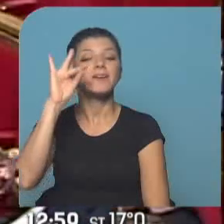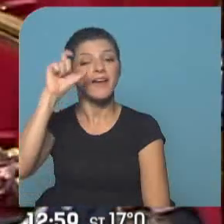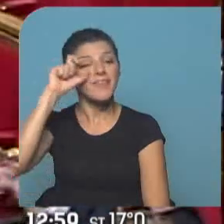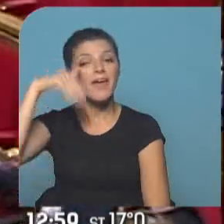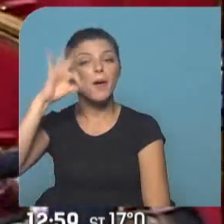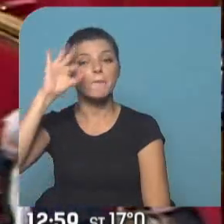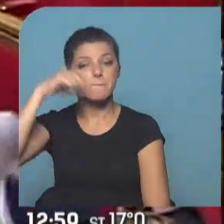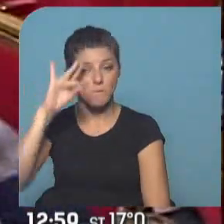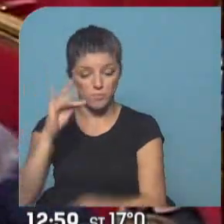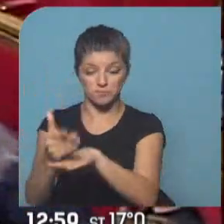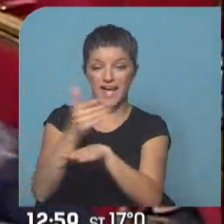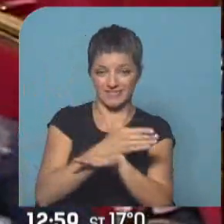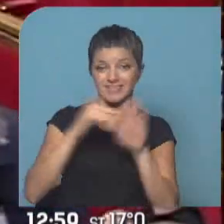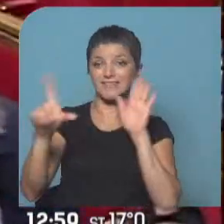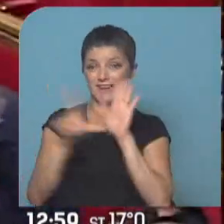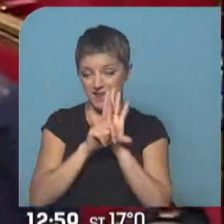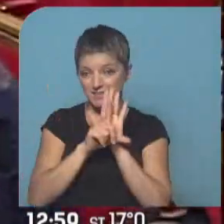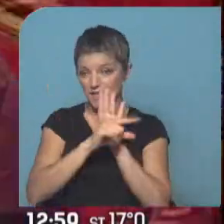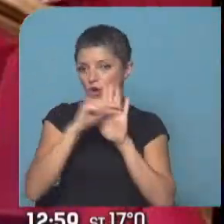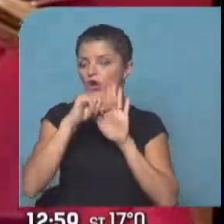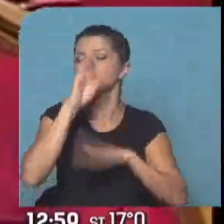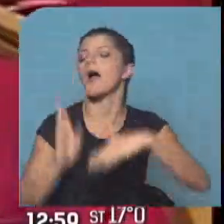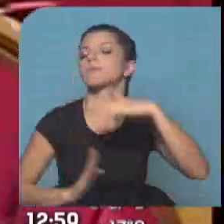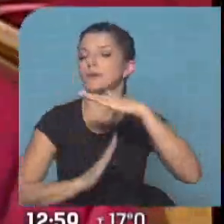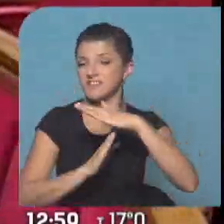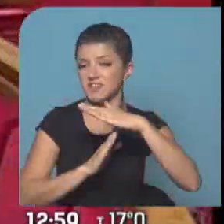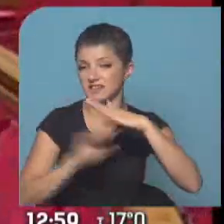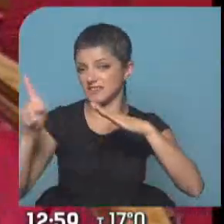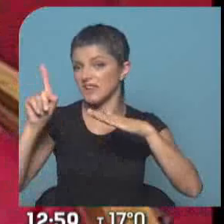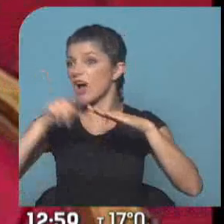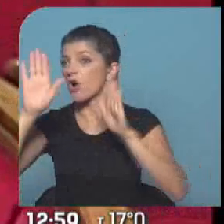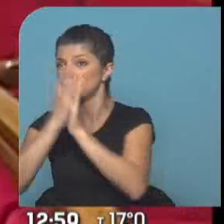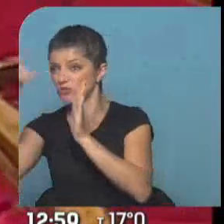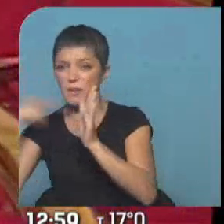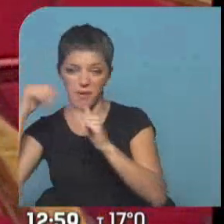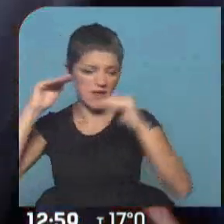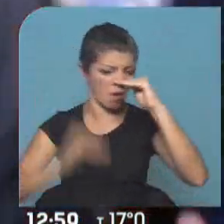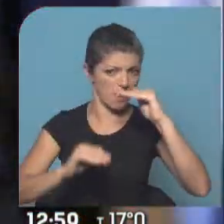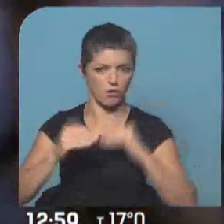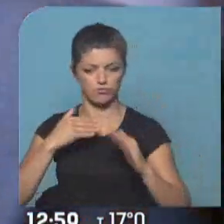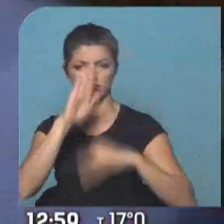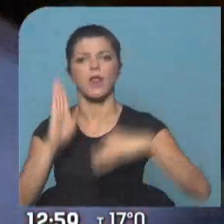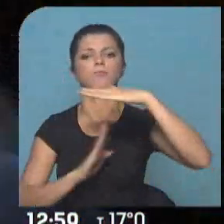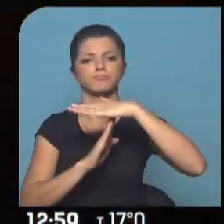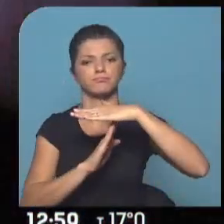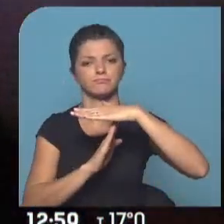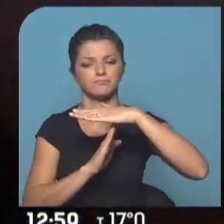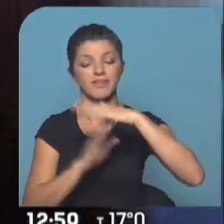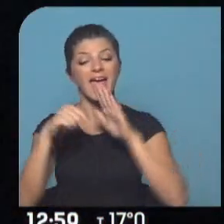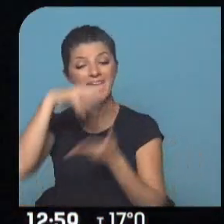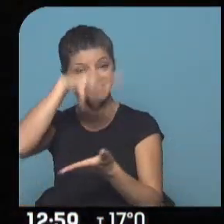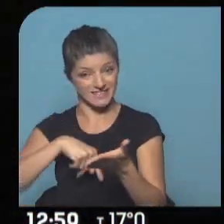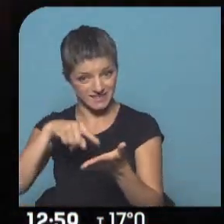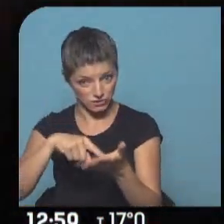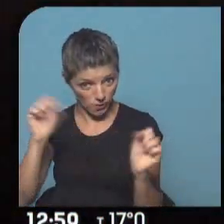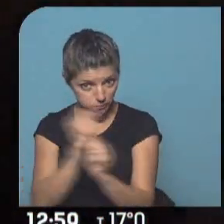una norma que se asume como superior a cualquier otra ley vigente, incluida la Constitución española. El texto dispone además